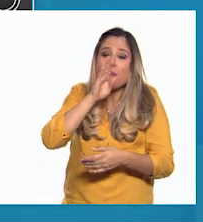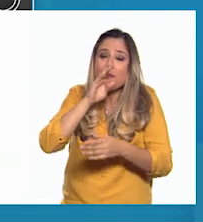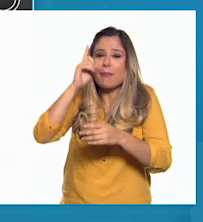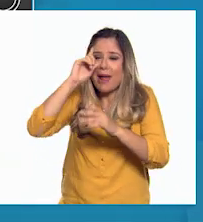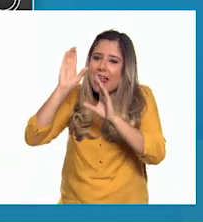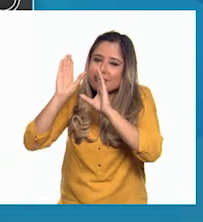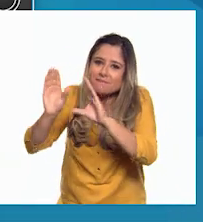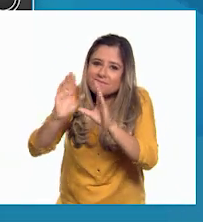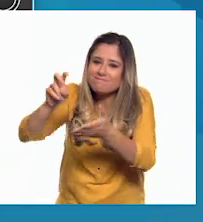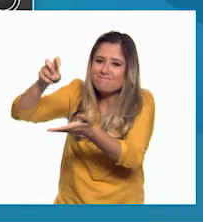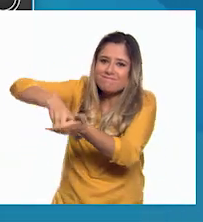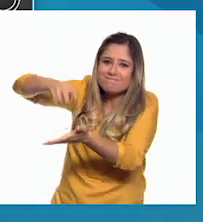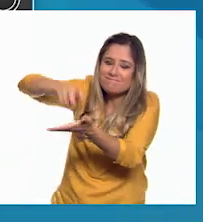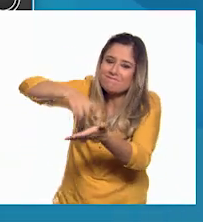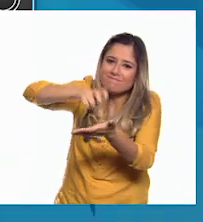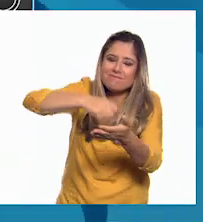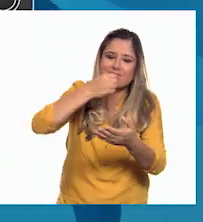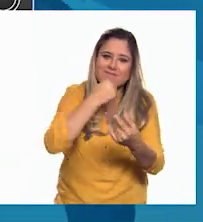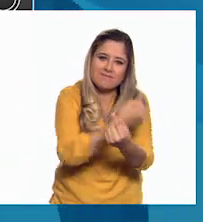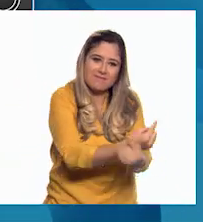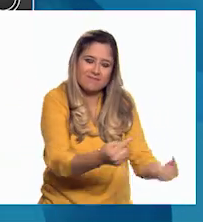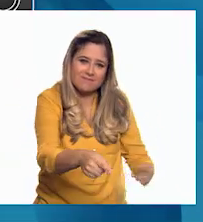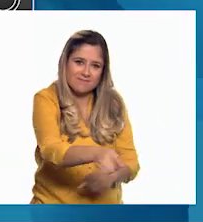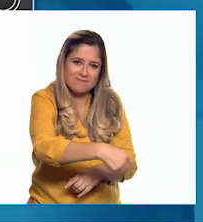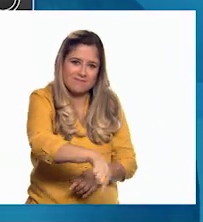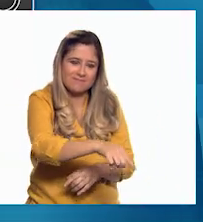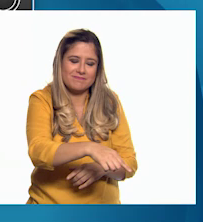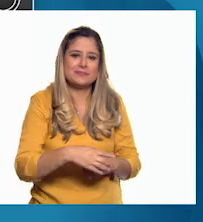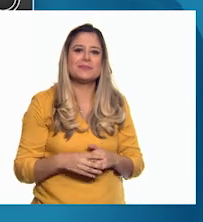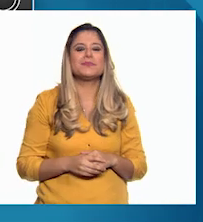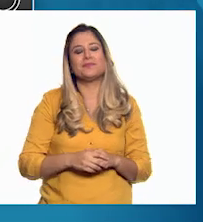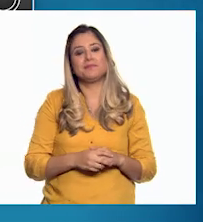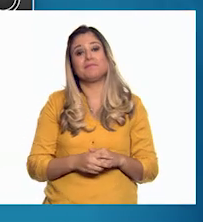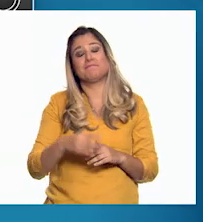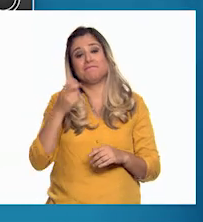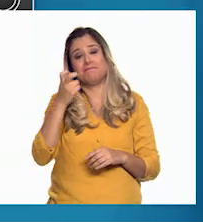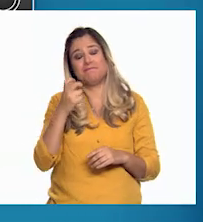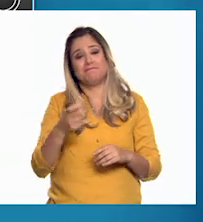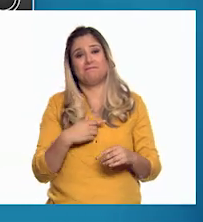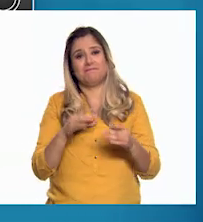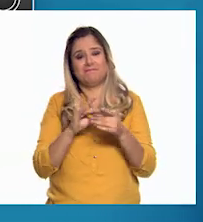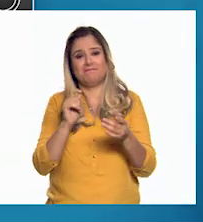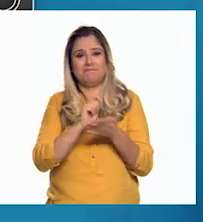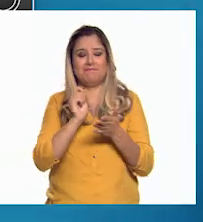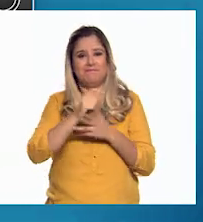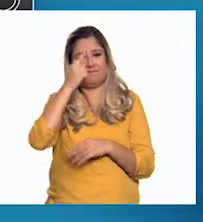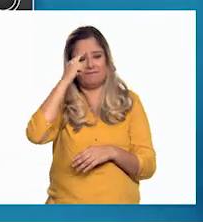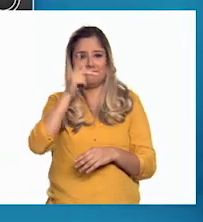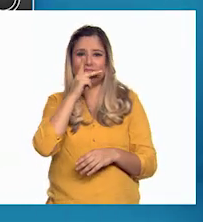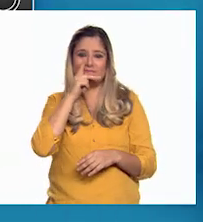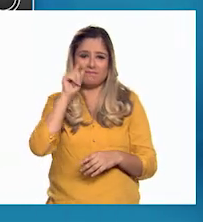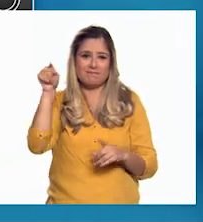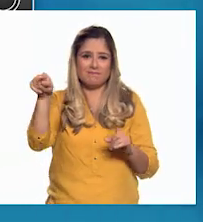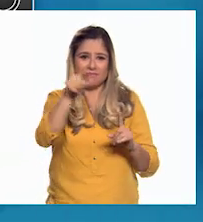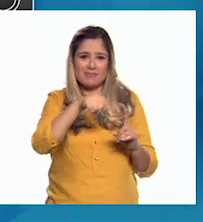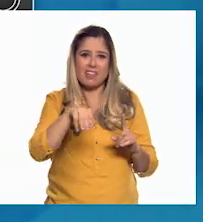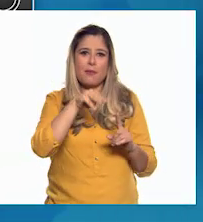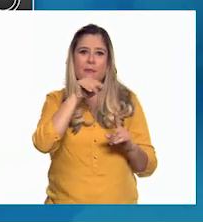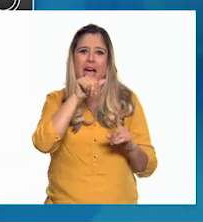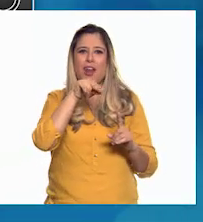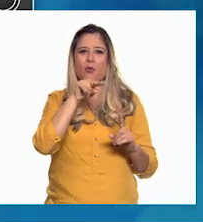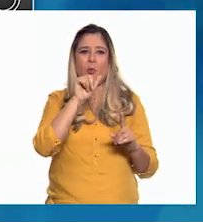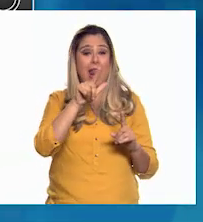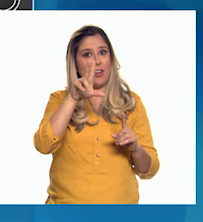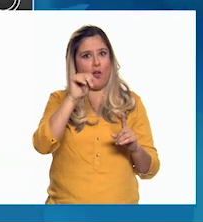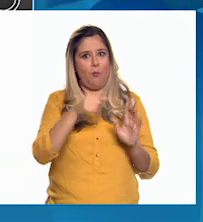pues también de choque, para que los corrijan, ¿no? Claro. Es un manual que digo que está escrito para los padres y que no se lo muestren a sus hijos.